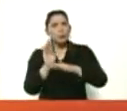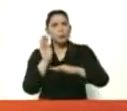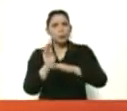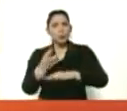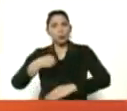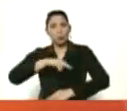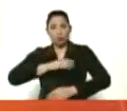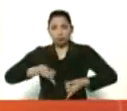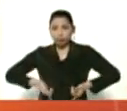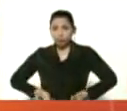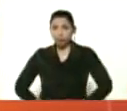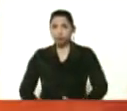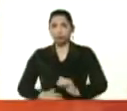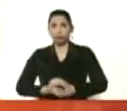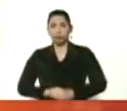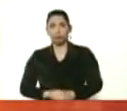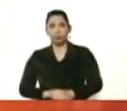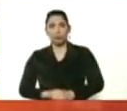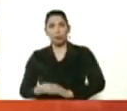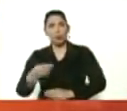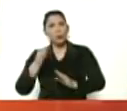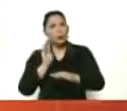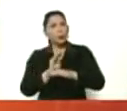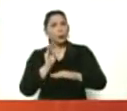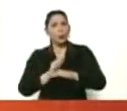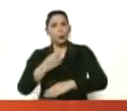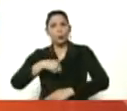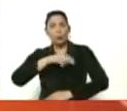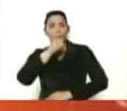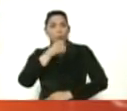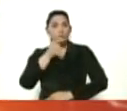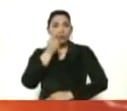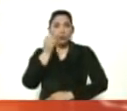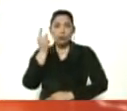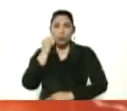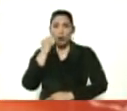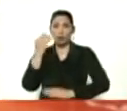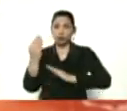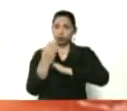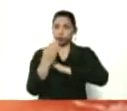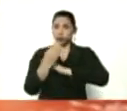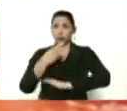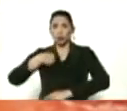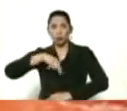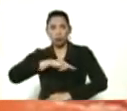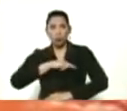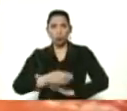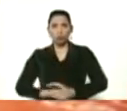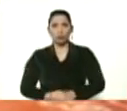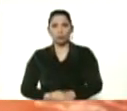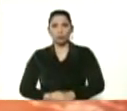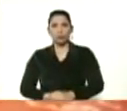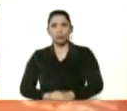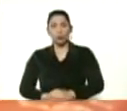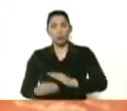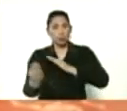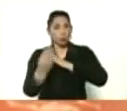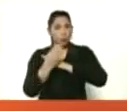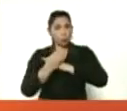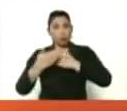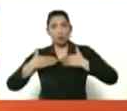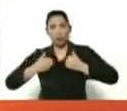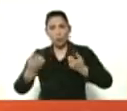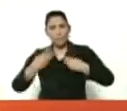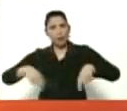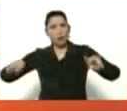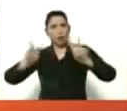niños, niñas, de cuidar a nuestros mayores, de cuidarnos nosotros, cada uno. El cuidado de la salud, de valorar